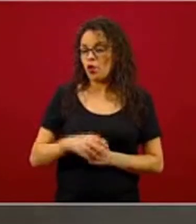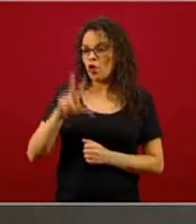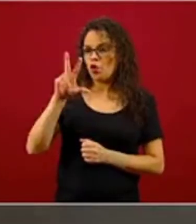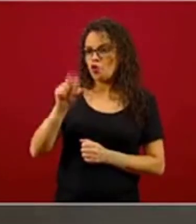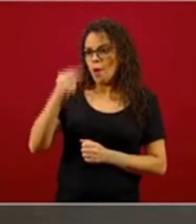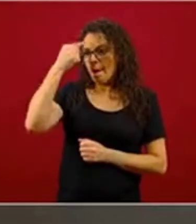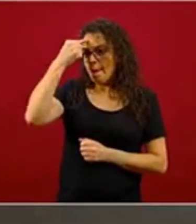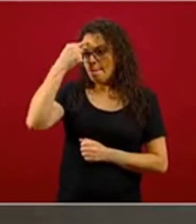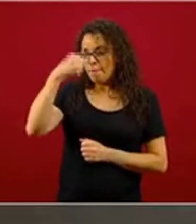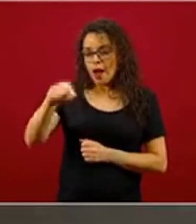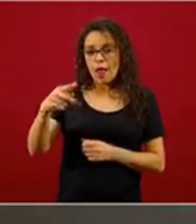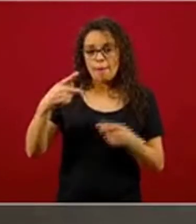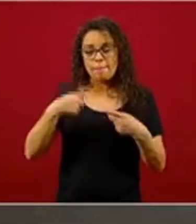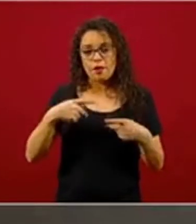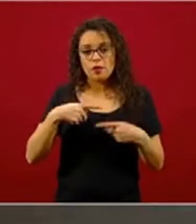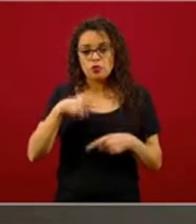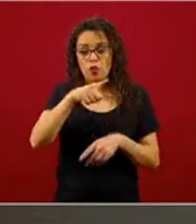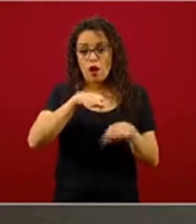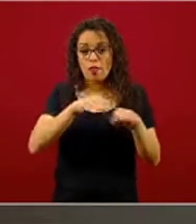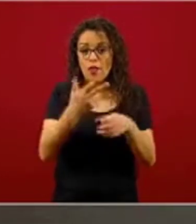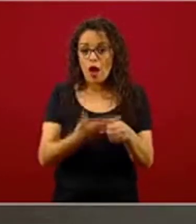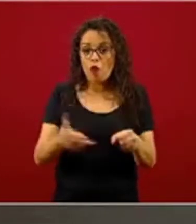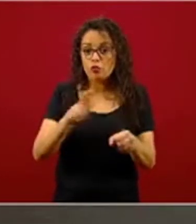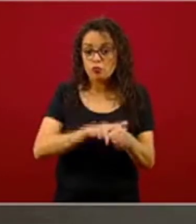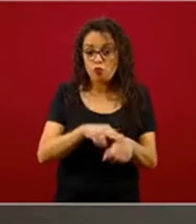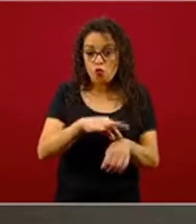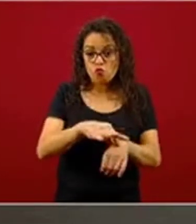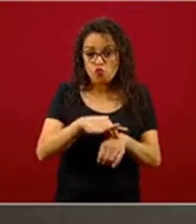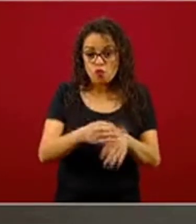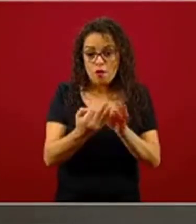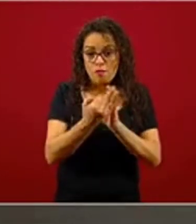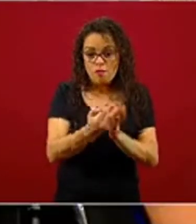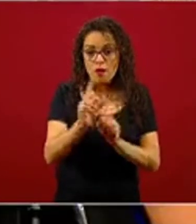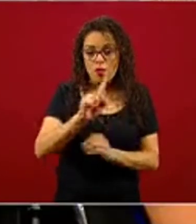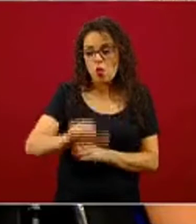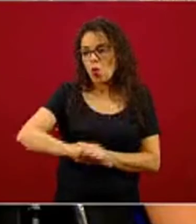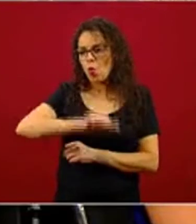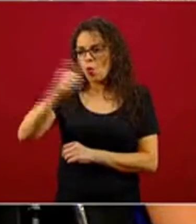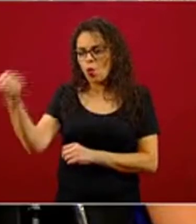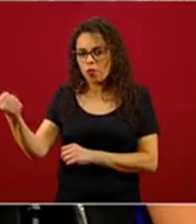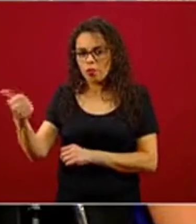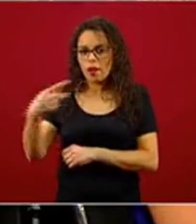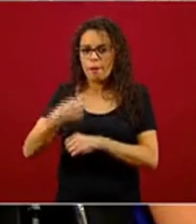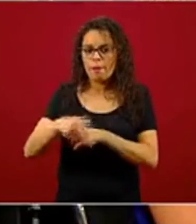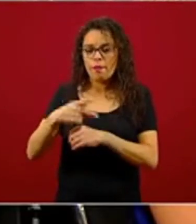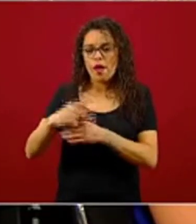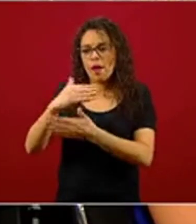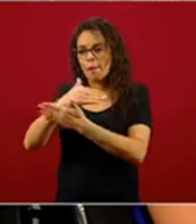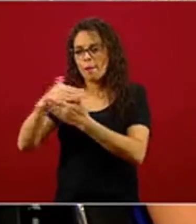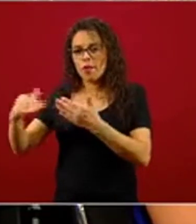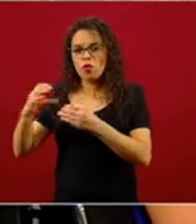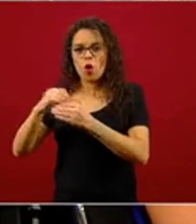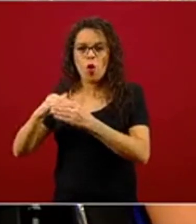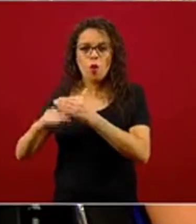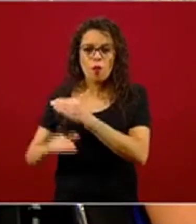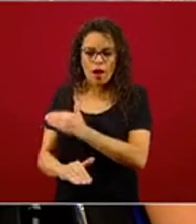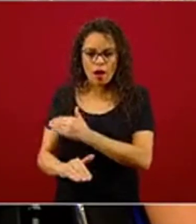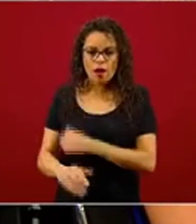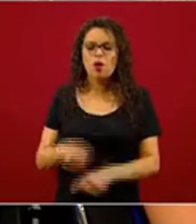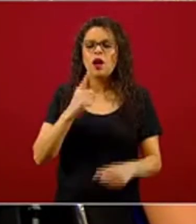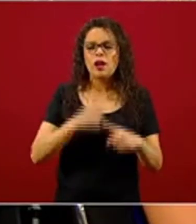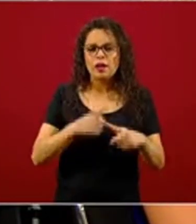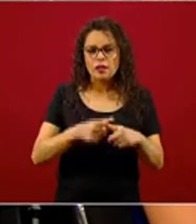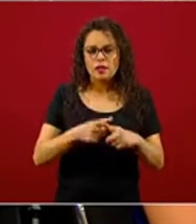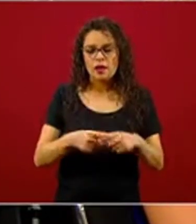para los que tienen un riesgo medio y un riesgo bajo, refiriéndonos básicamente pues a los empleados